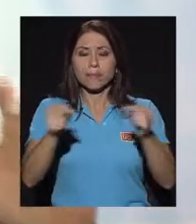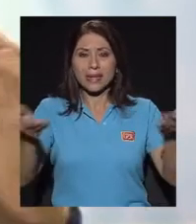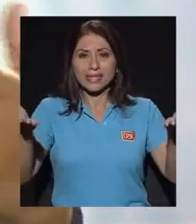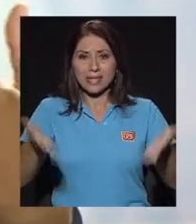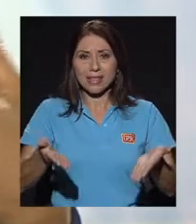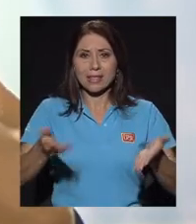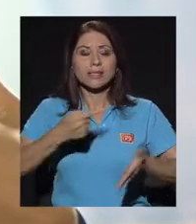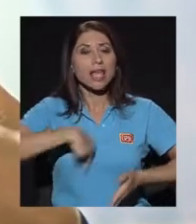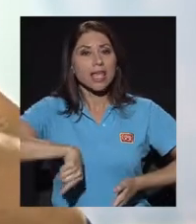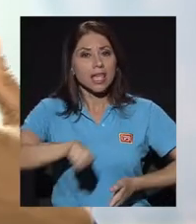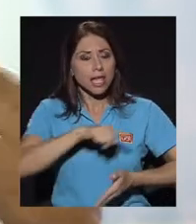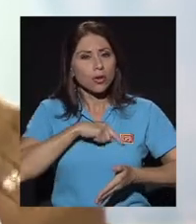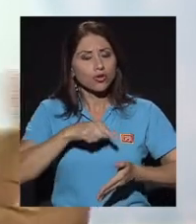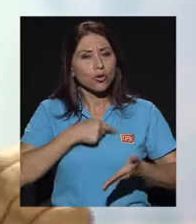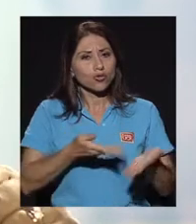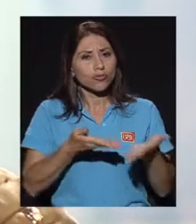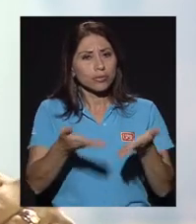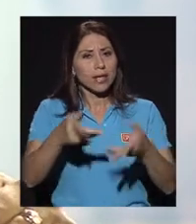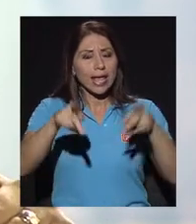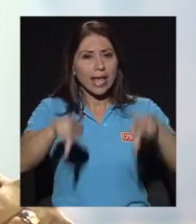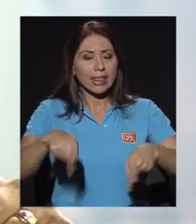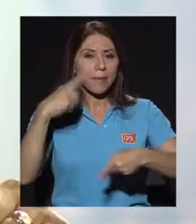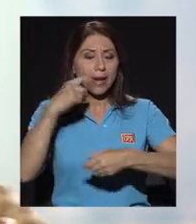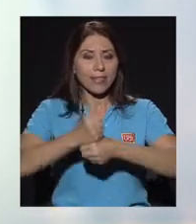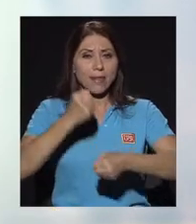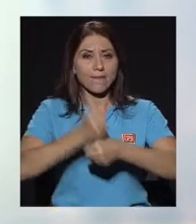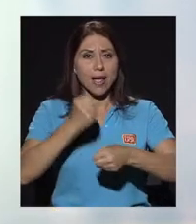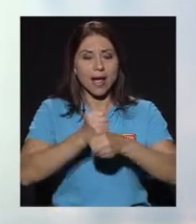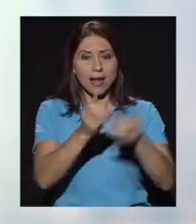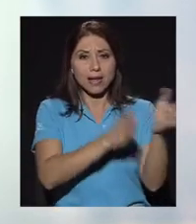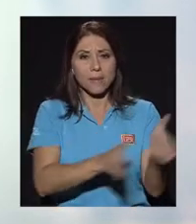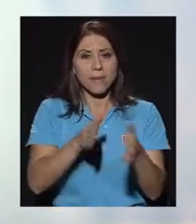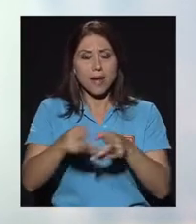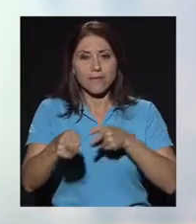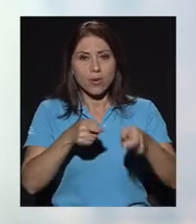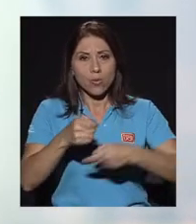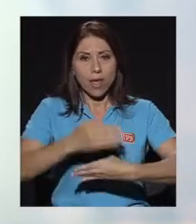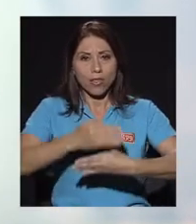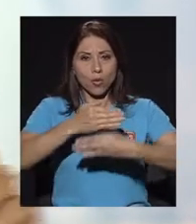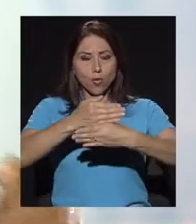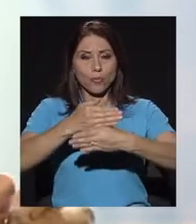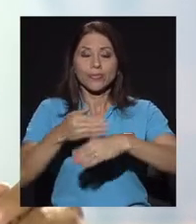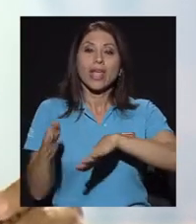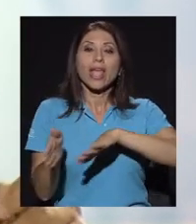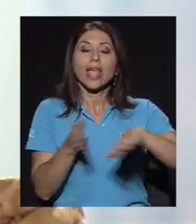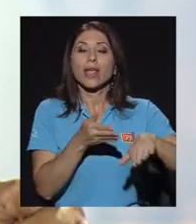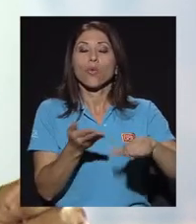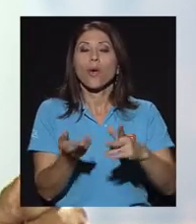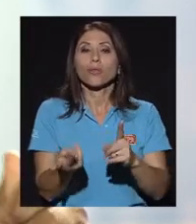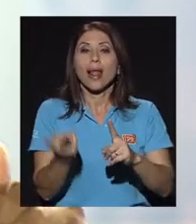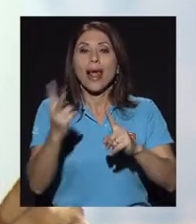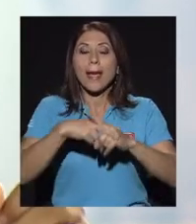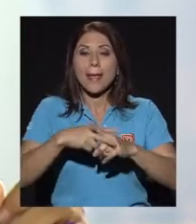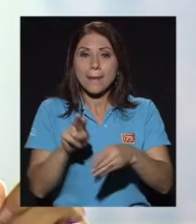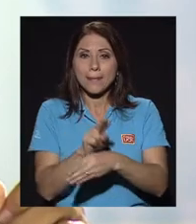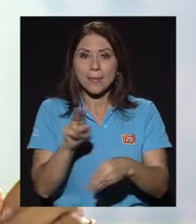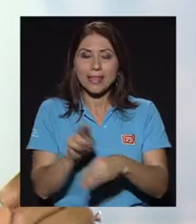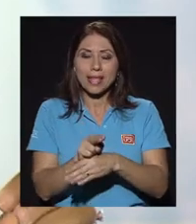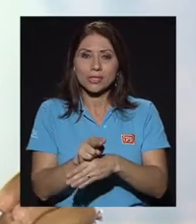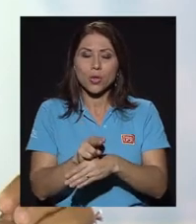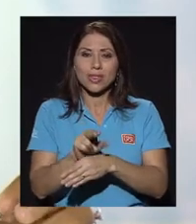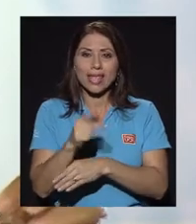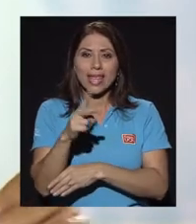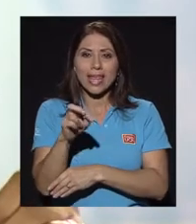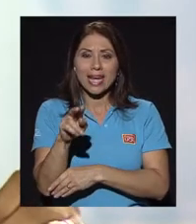presentes y que pongamos gente a trabajar en el plan regulador. En cuanto a la implementación de la HIRS, que ese es otro de los puntos que